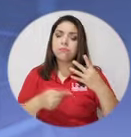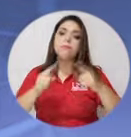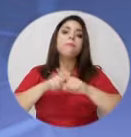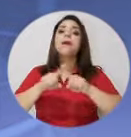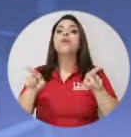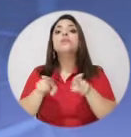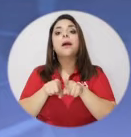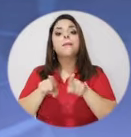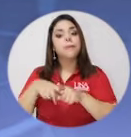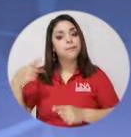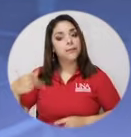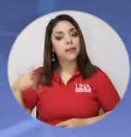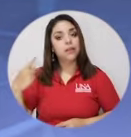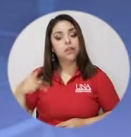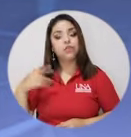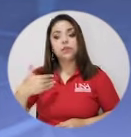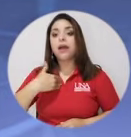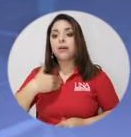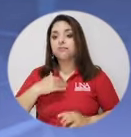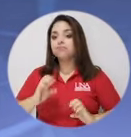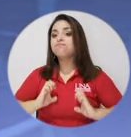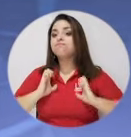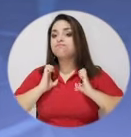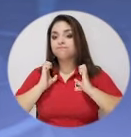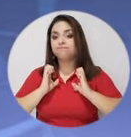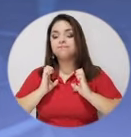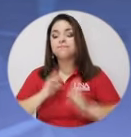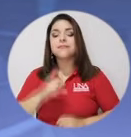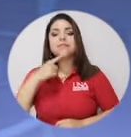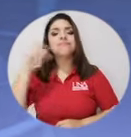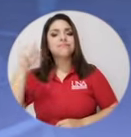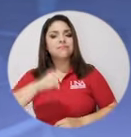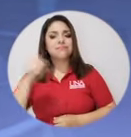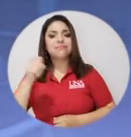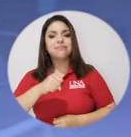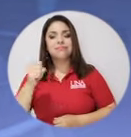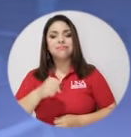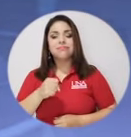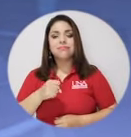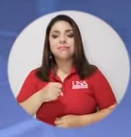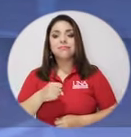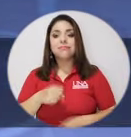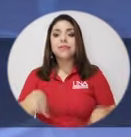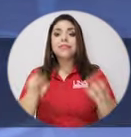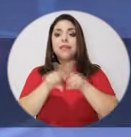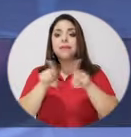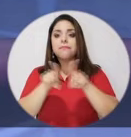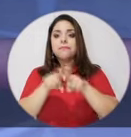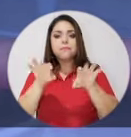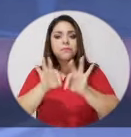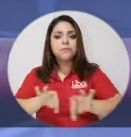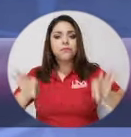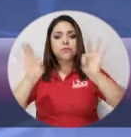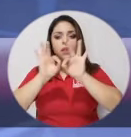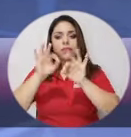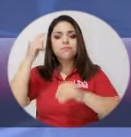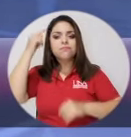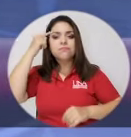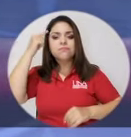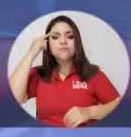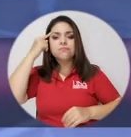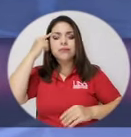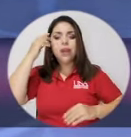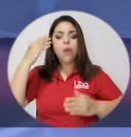sus peligros que también existen. Sí, y también pues lleva a replantear el tema de la interacción en